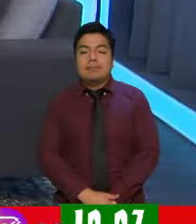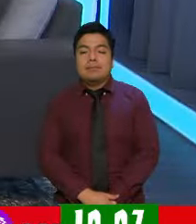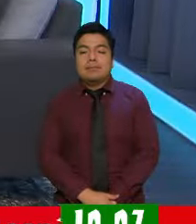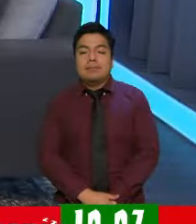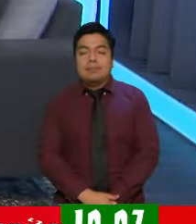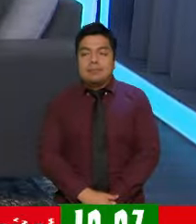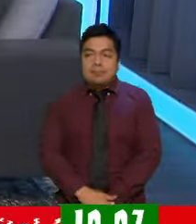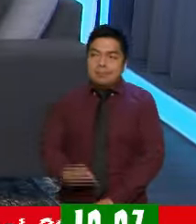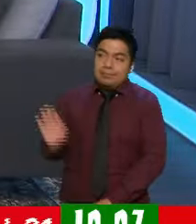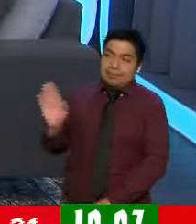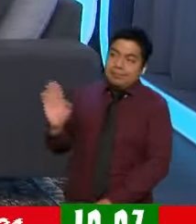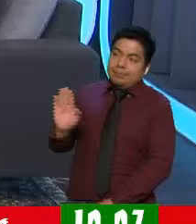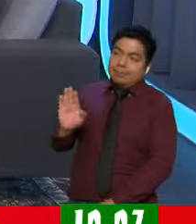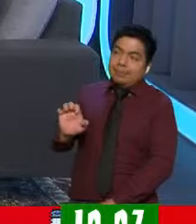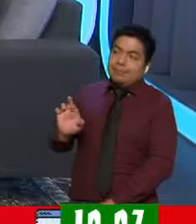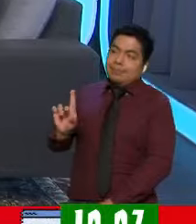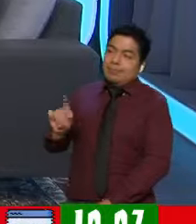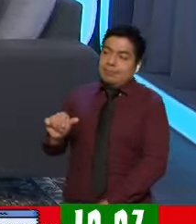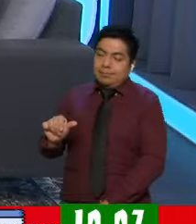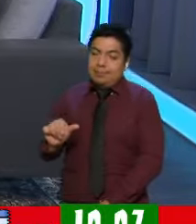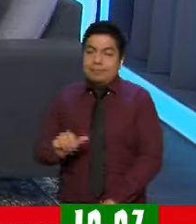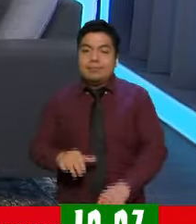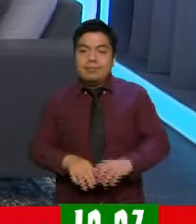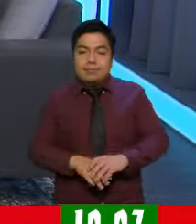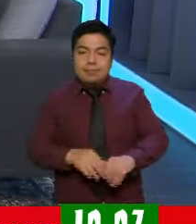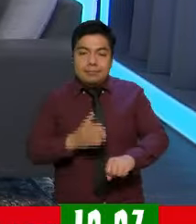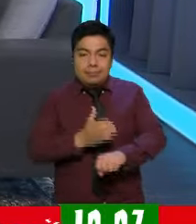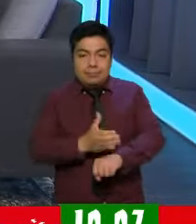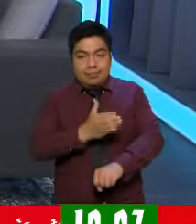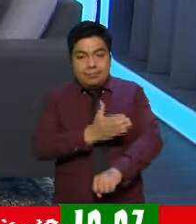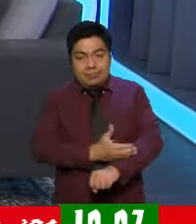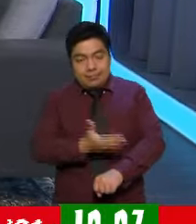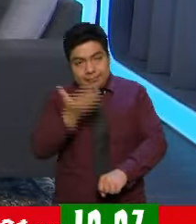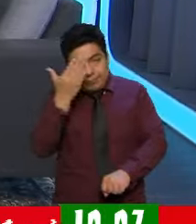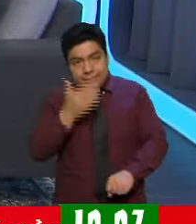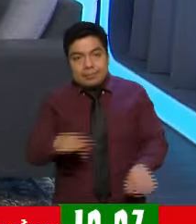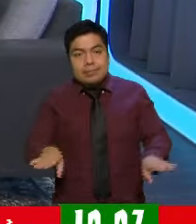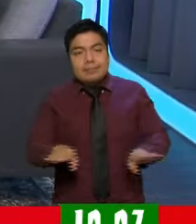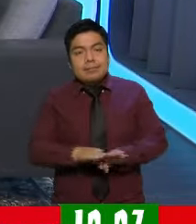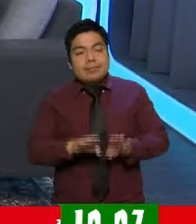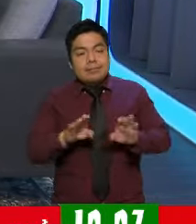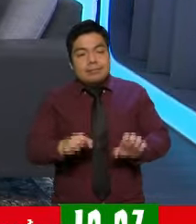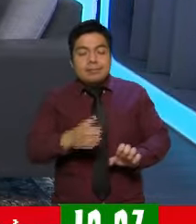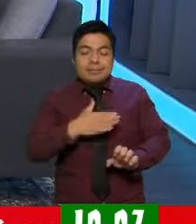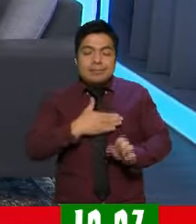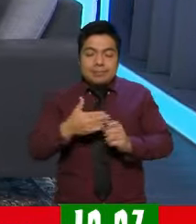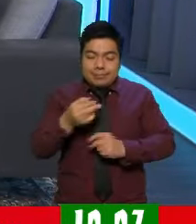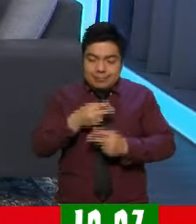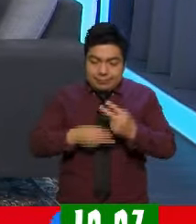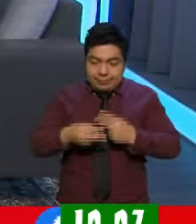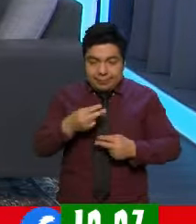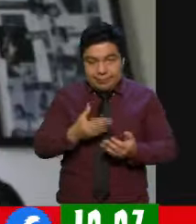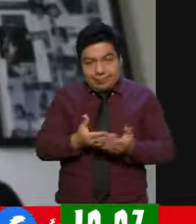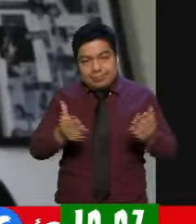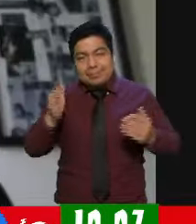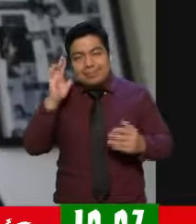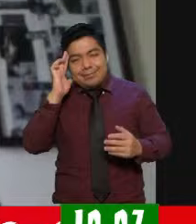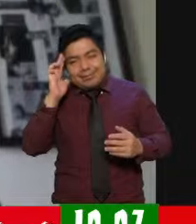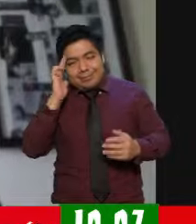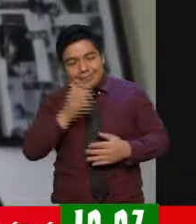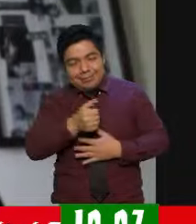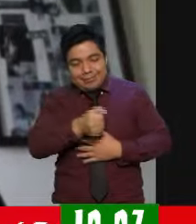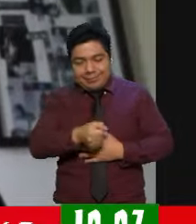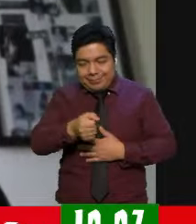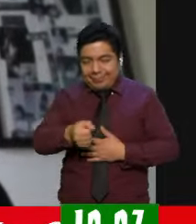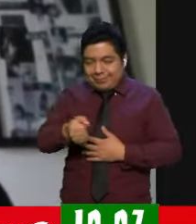Ya se va, Brenda, ya se va, Brenda. Oye, compañero, cuéntanoslo todo. Bienvenido. Hola, mucho gusto en saludarlos.